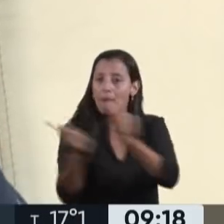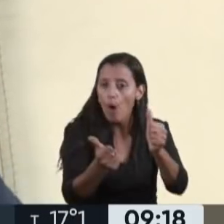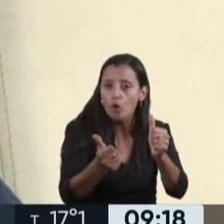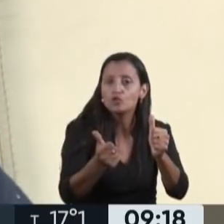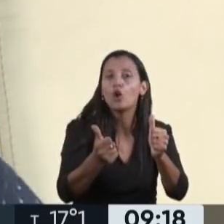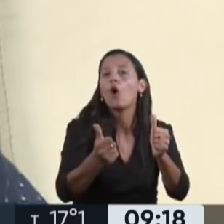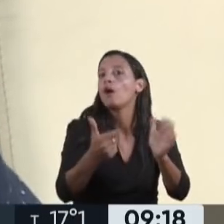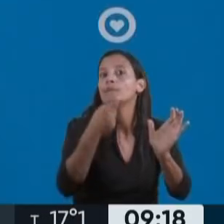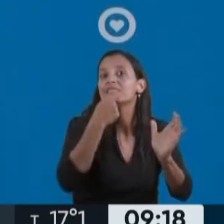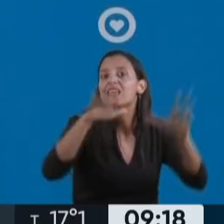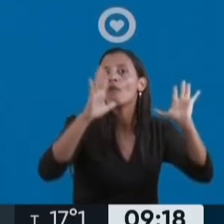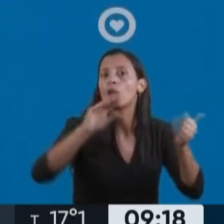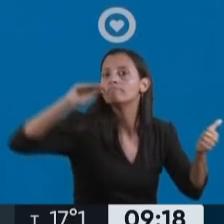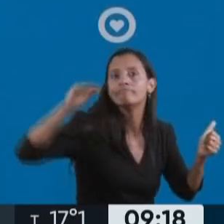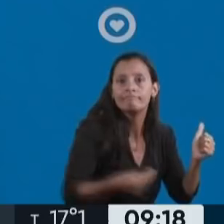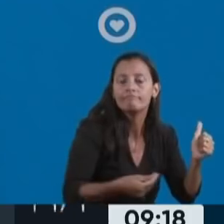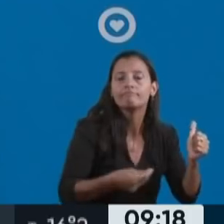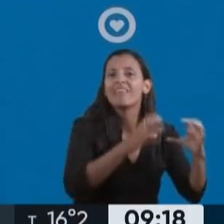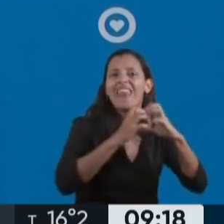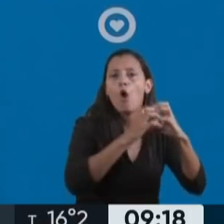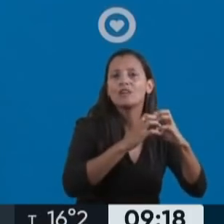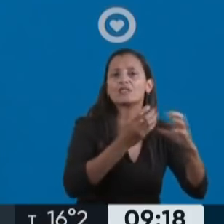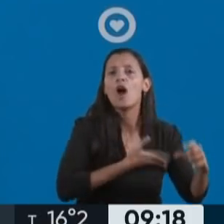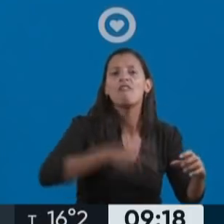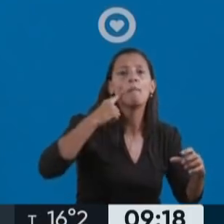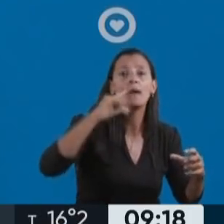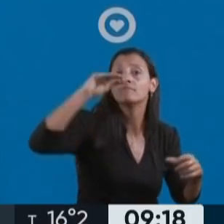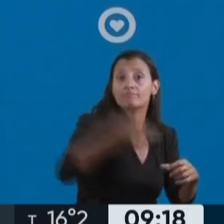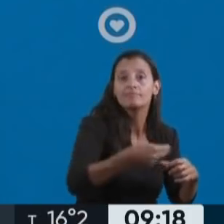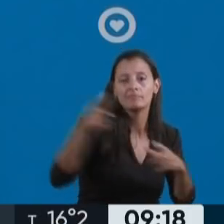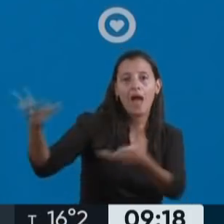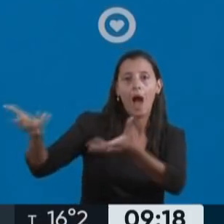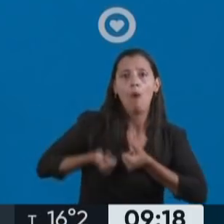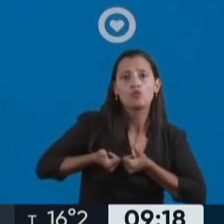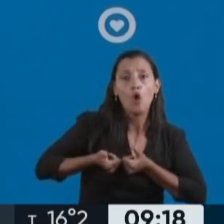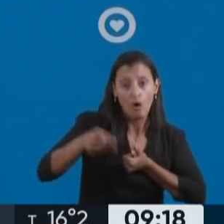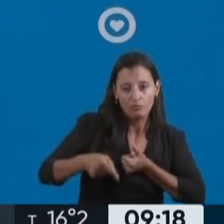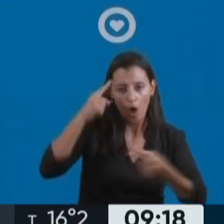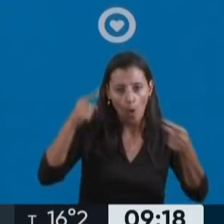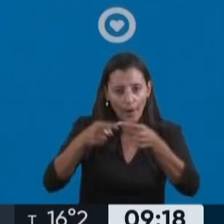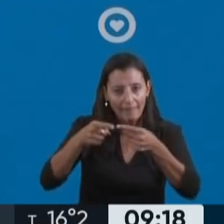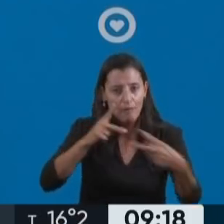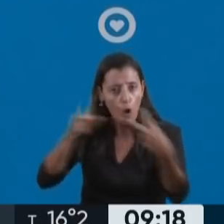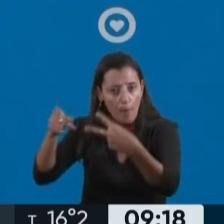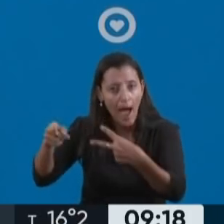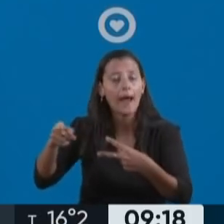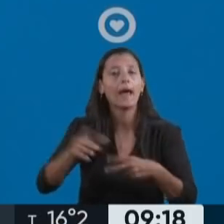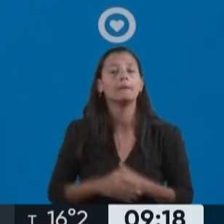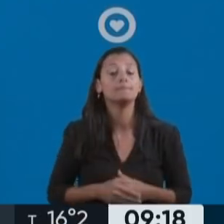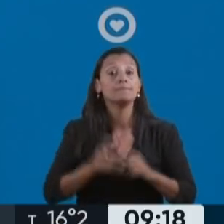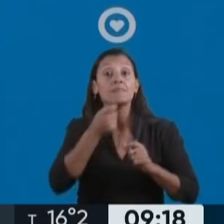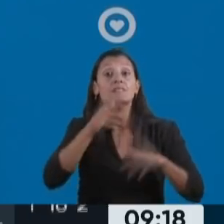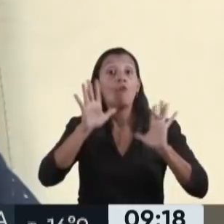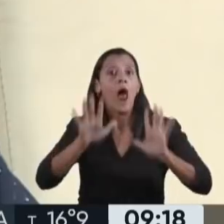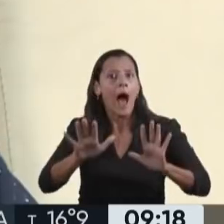hipotético fracaso con las negociaciones con el Fondo Monetario? Y en ese punto, ante un contexto de un